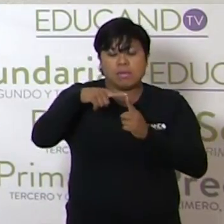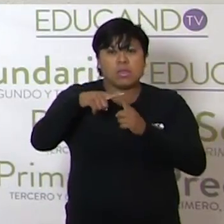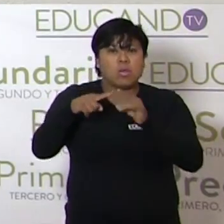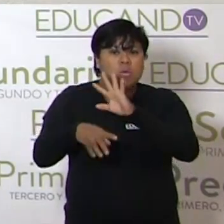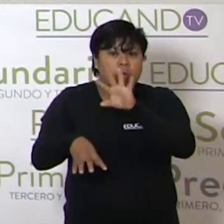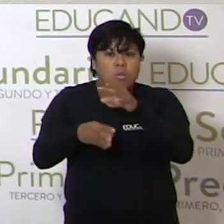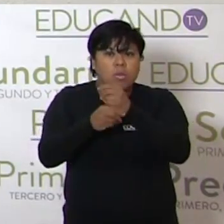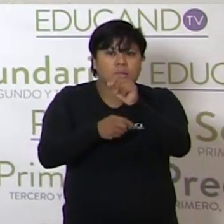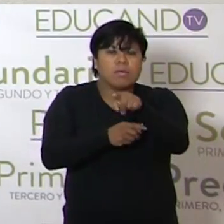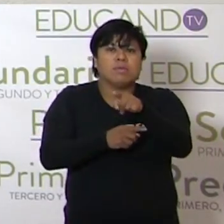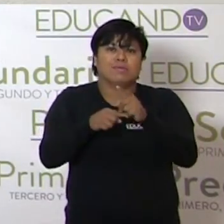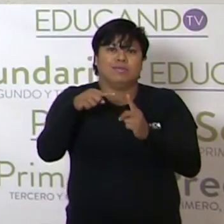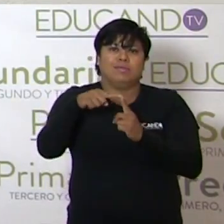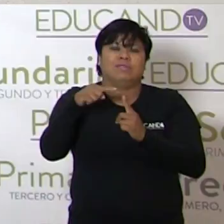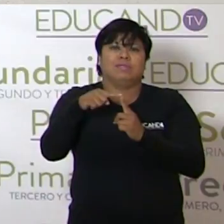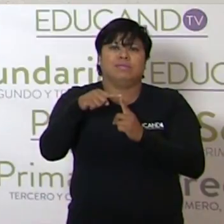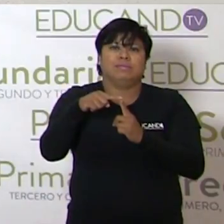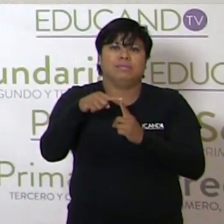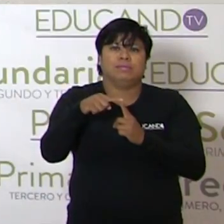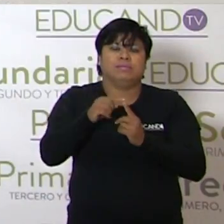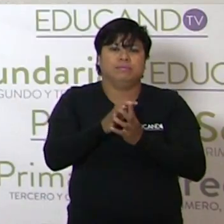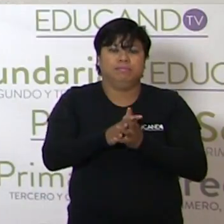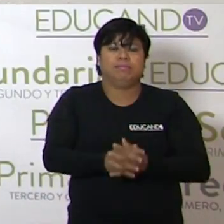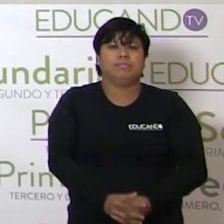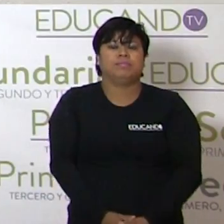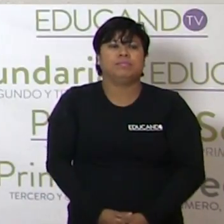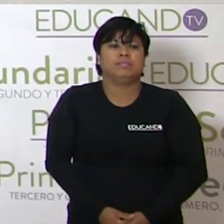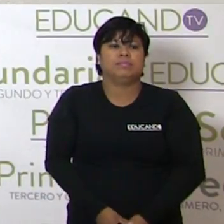esos mismos datos. Vamos a poner acá entonces